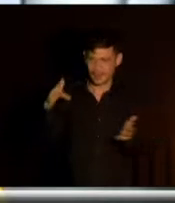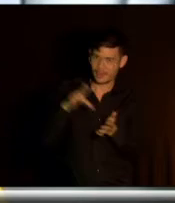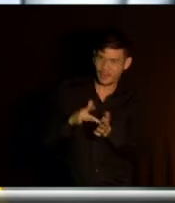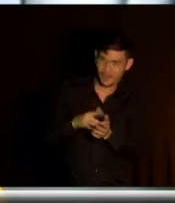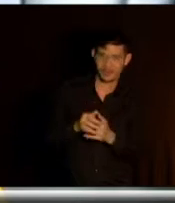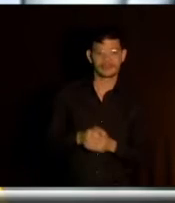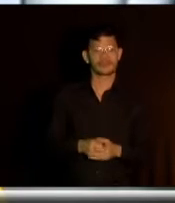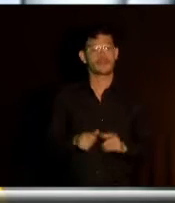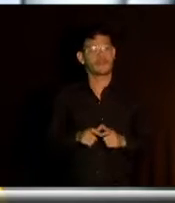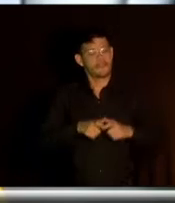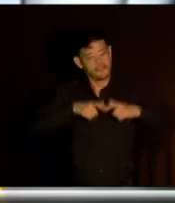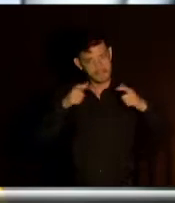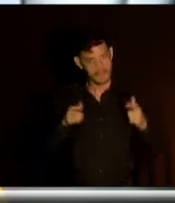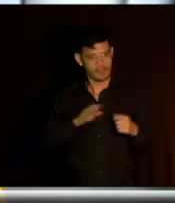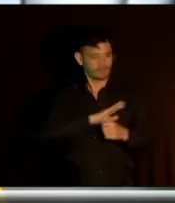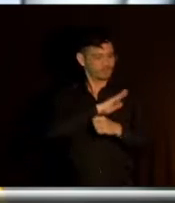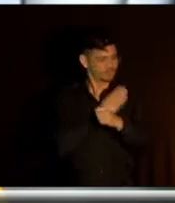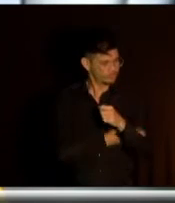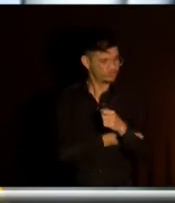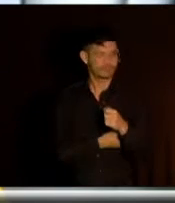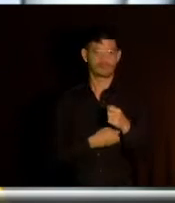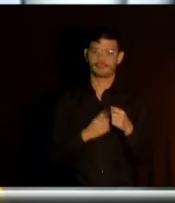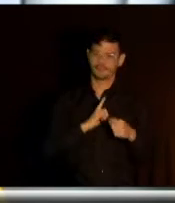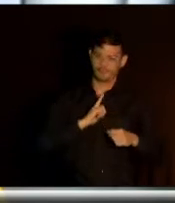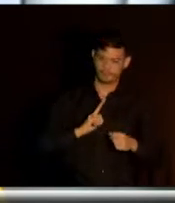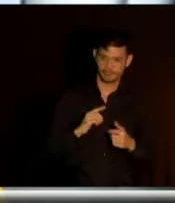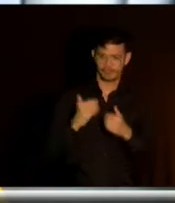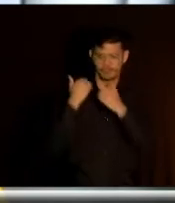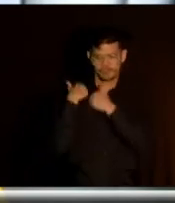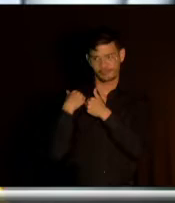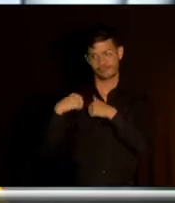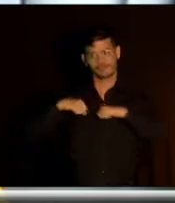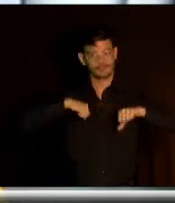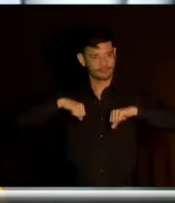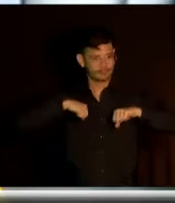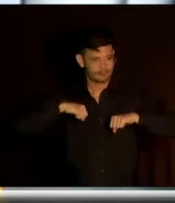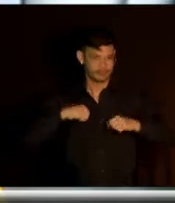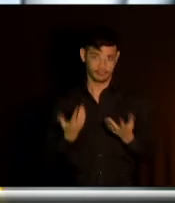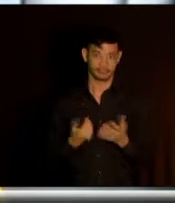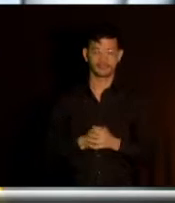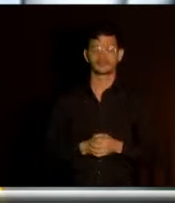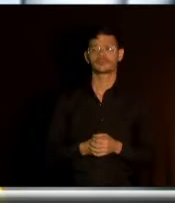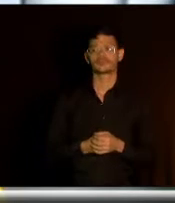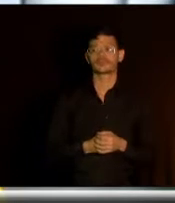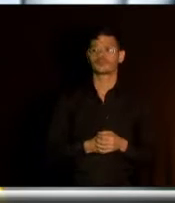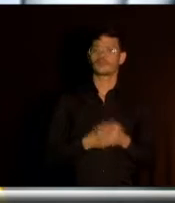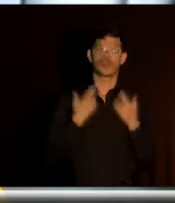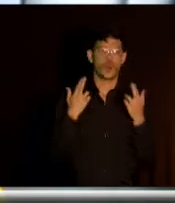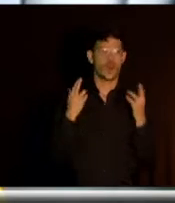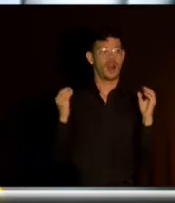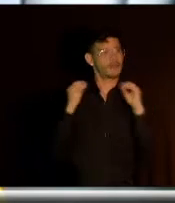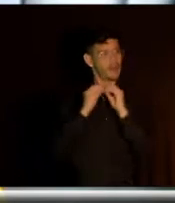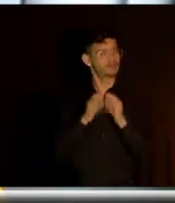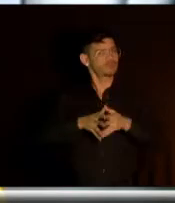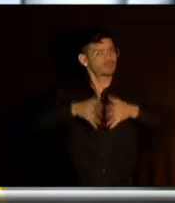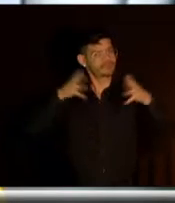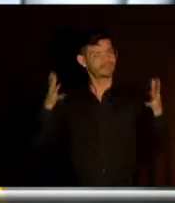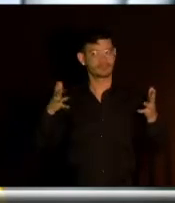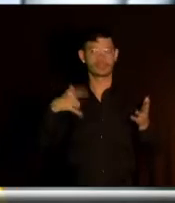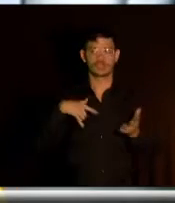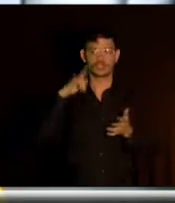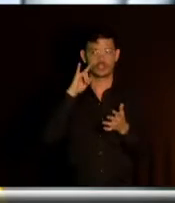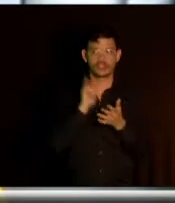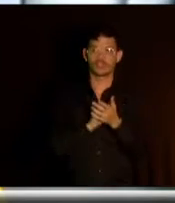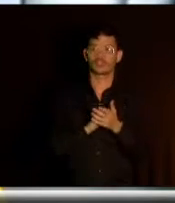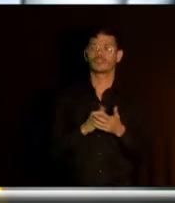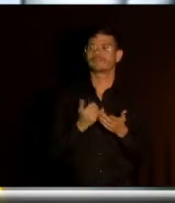más capacidad de liderazgo y gestión para que cada una de las disciplinas deportivas puedan surgir, crecer, y creo que ponernos a la